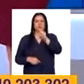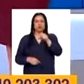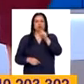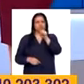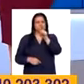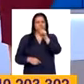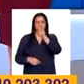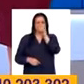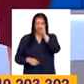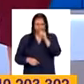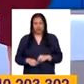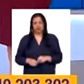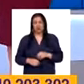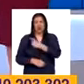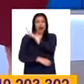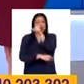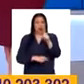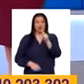21.2%, Loreto con